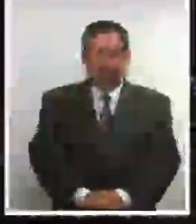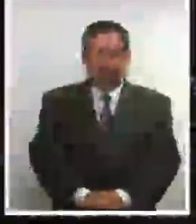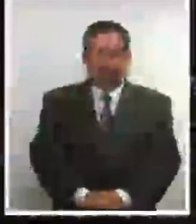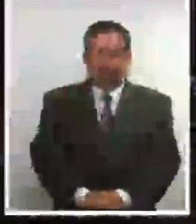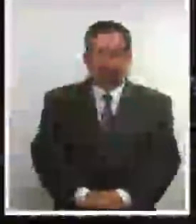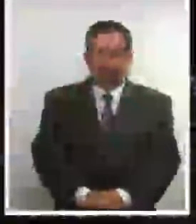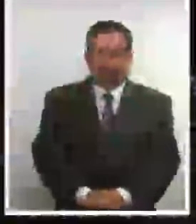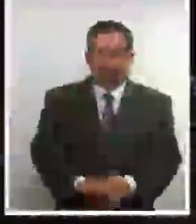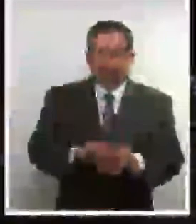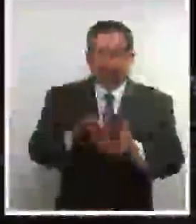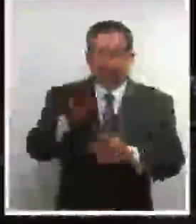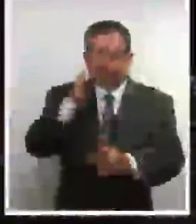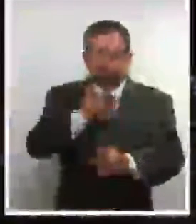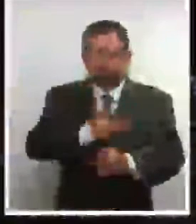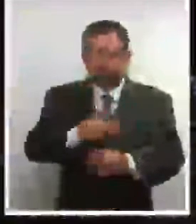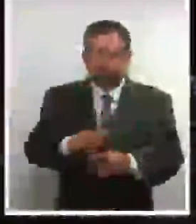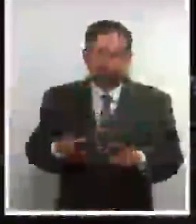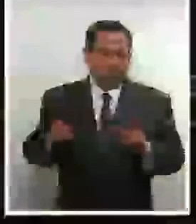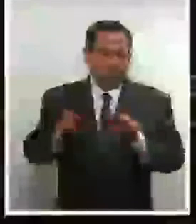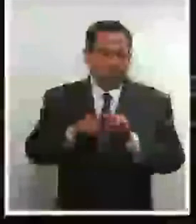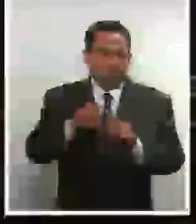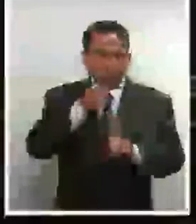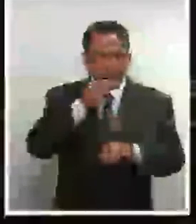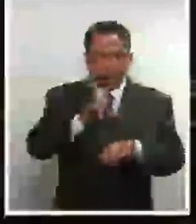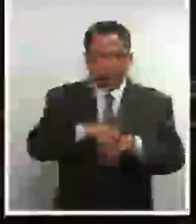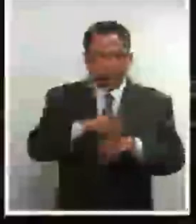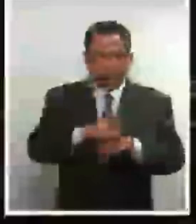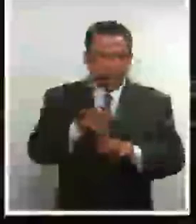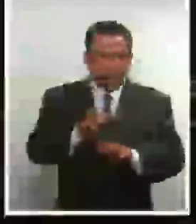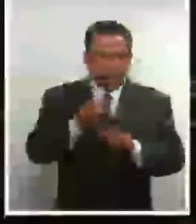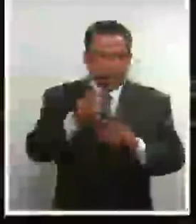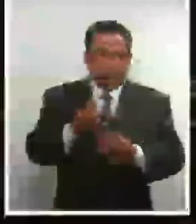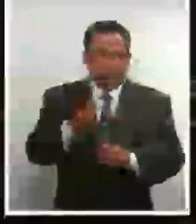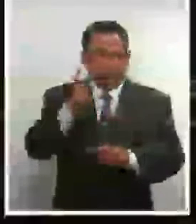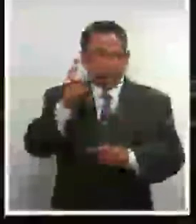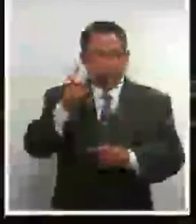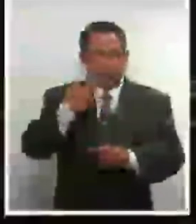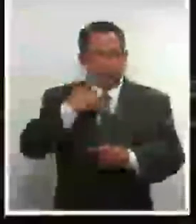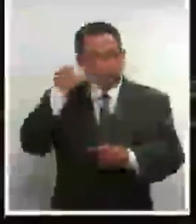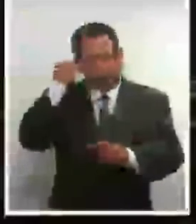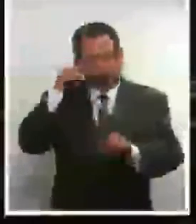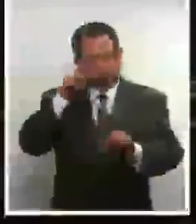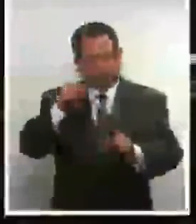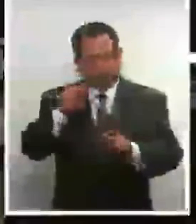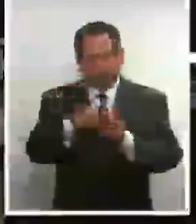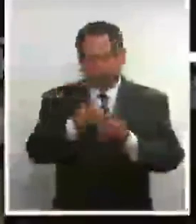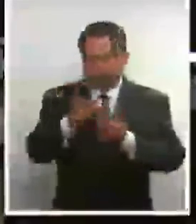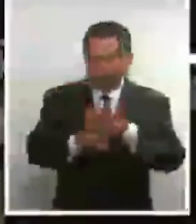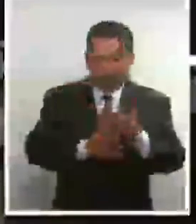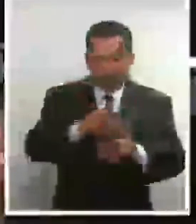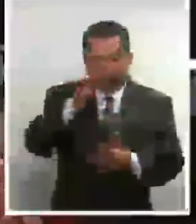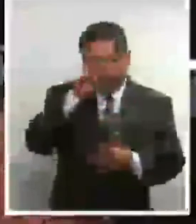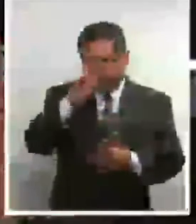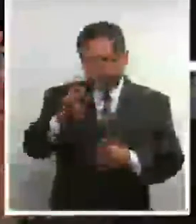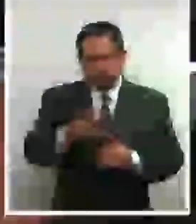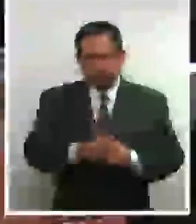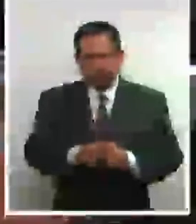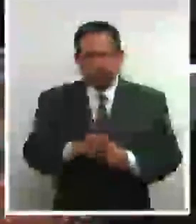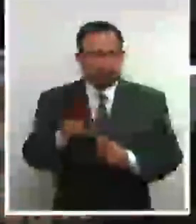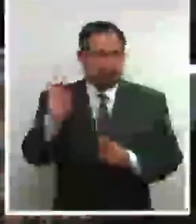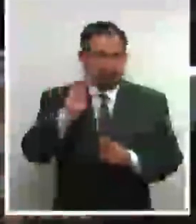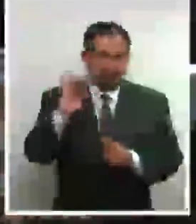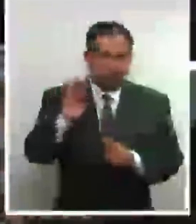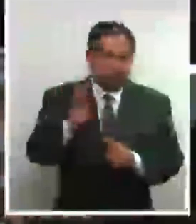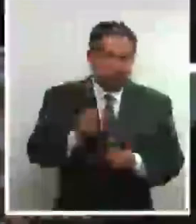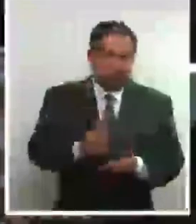Gracias, señor presidente. Solamente para compartir un punto de vista muy respetuoso que a lo mejor